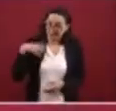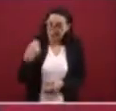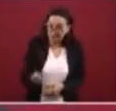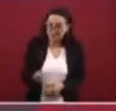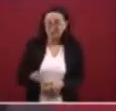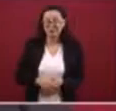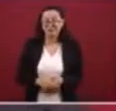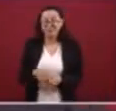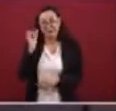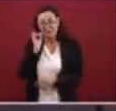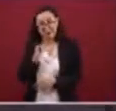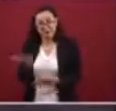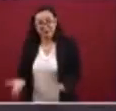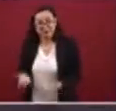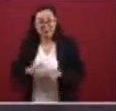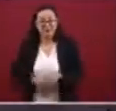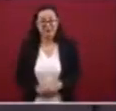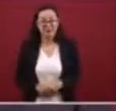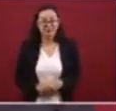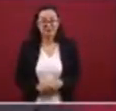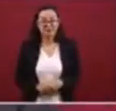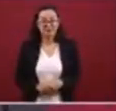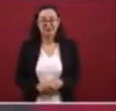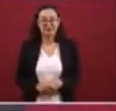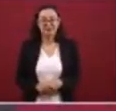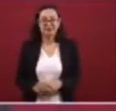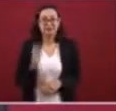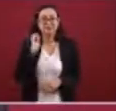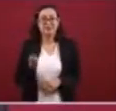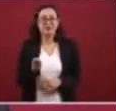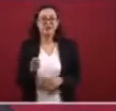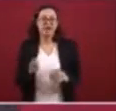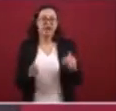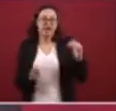Y nosotros tenemos que pagar mucho más